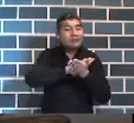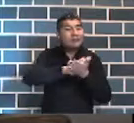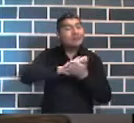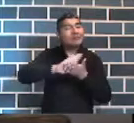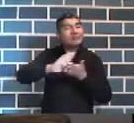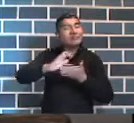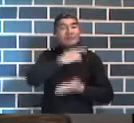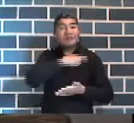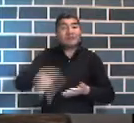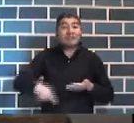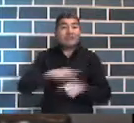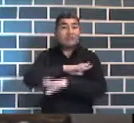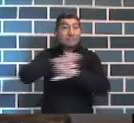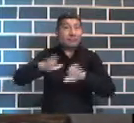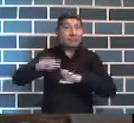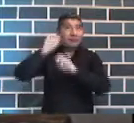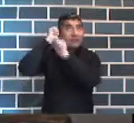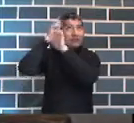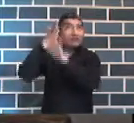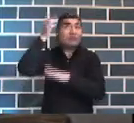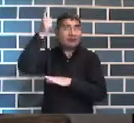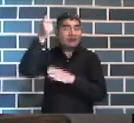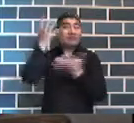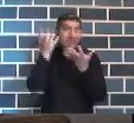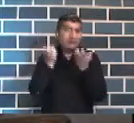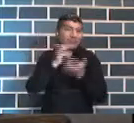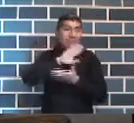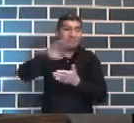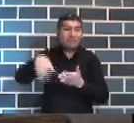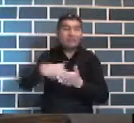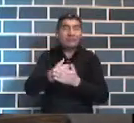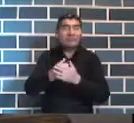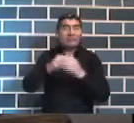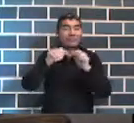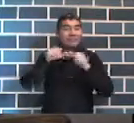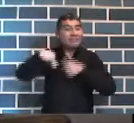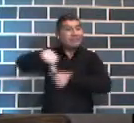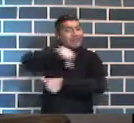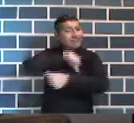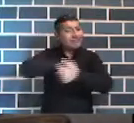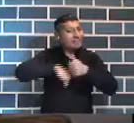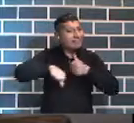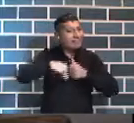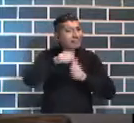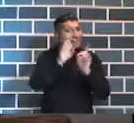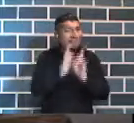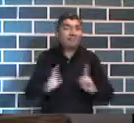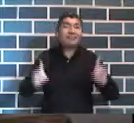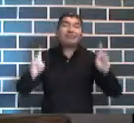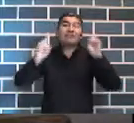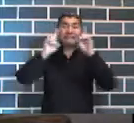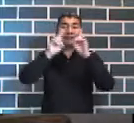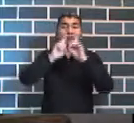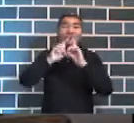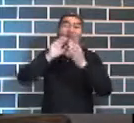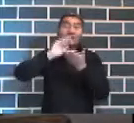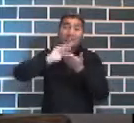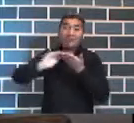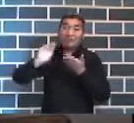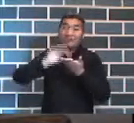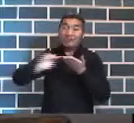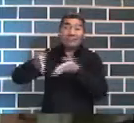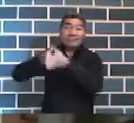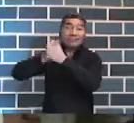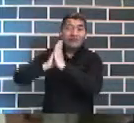reino del padre que quiere que todos vivamos en fraternidad y dignidad perdonar y